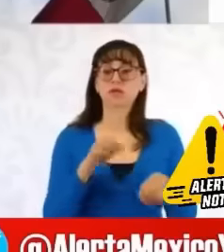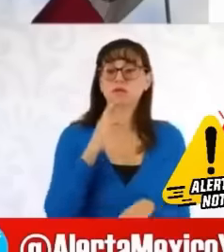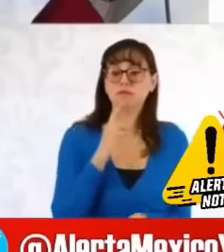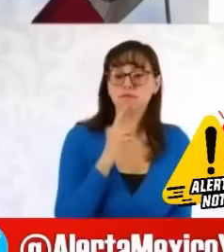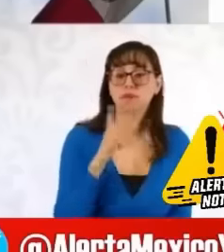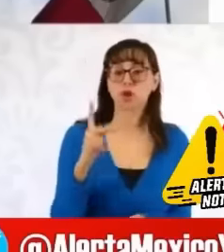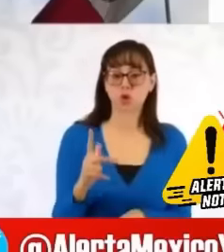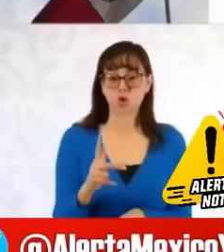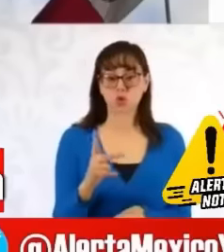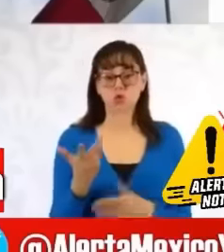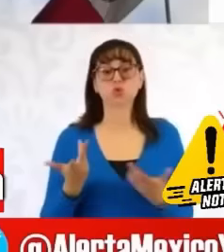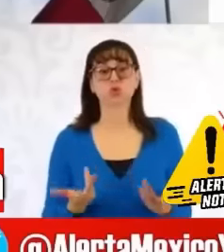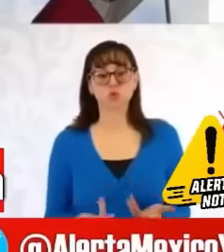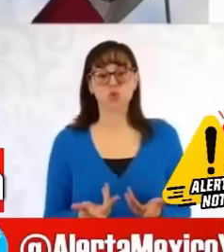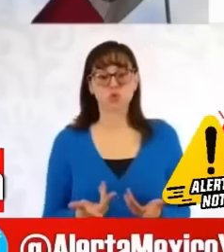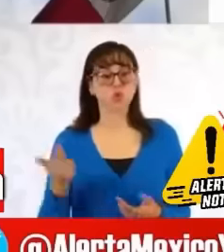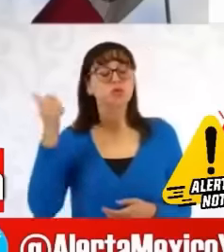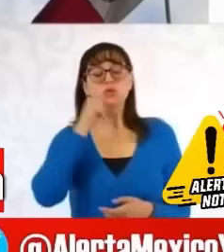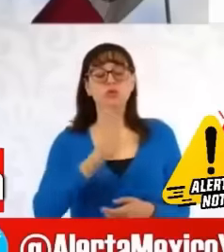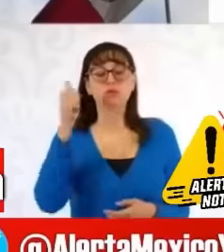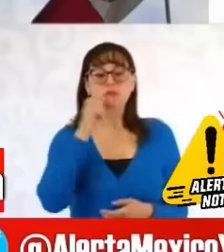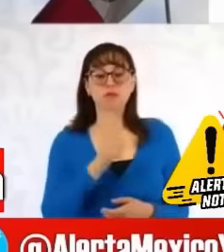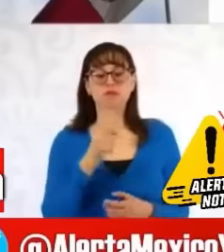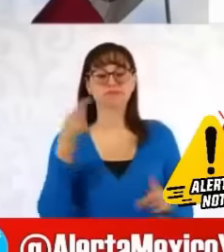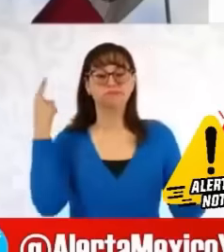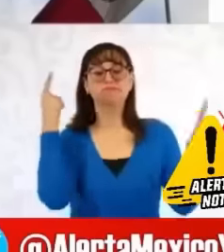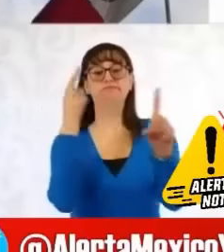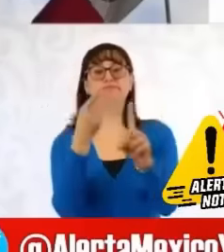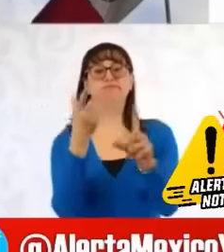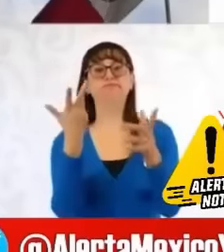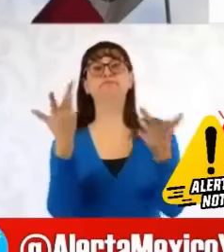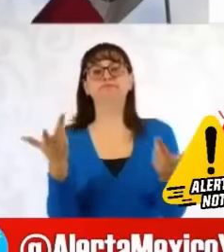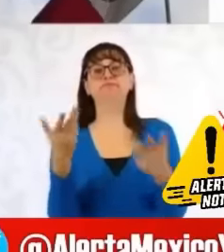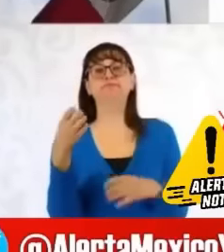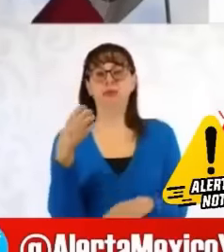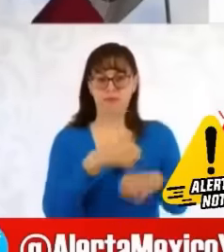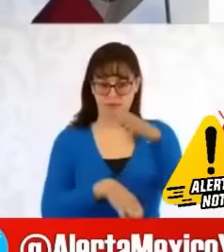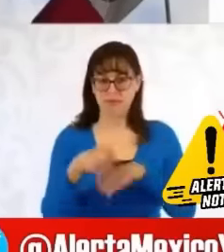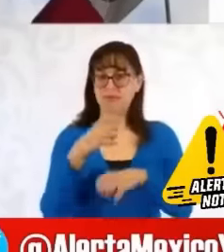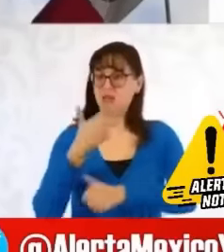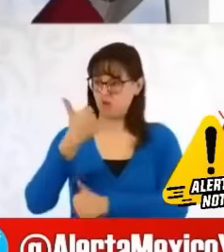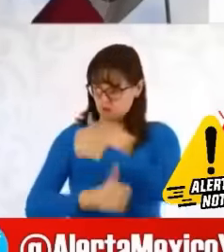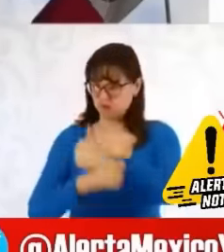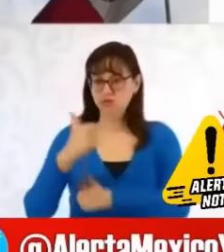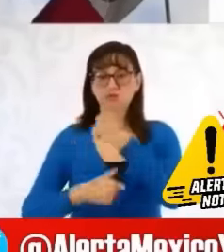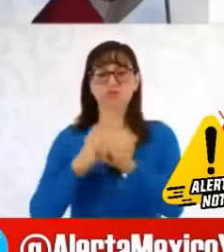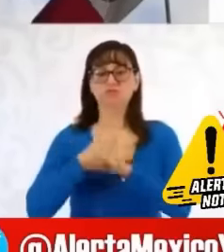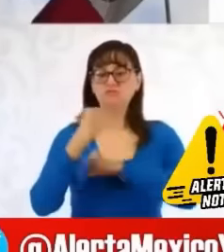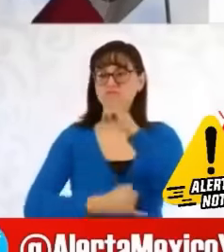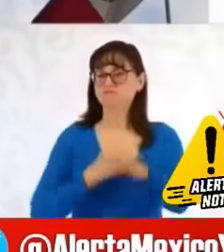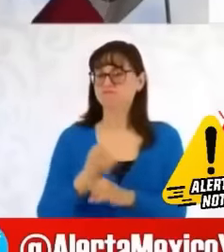alcanzar, como siempre hemos deseado, tener una empresa en los primeros rangos internacionales, una